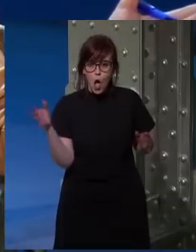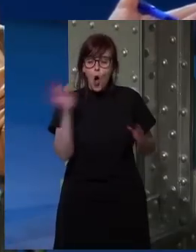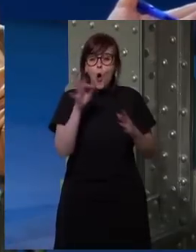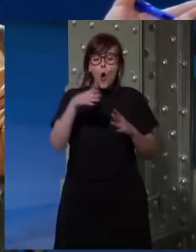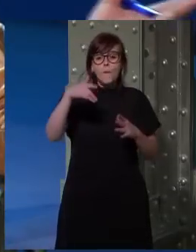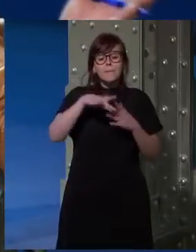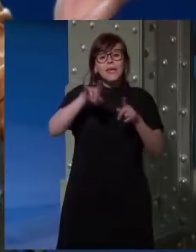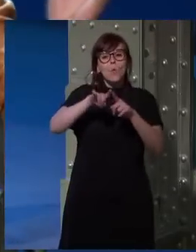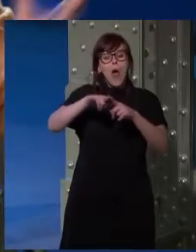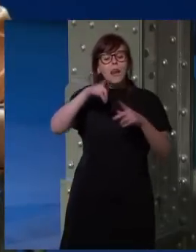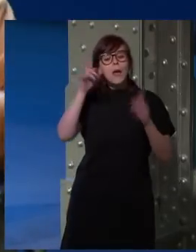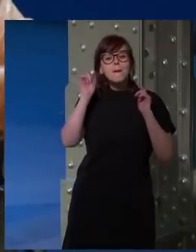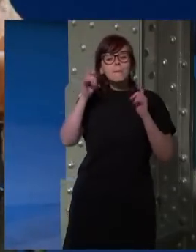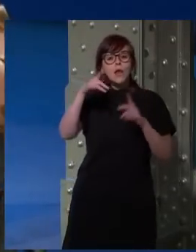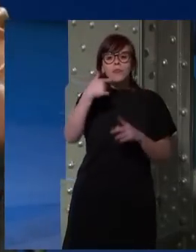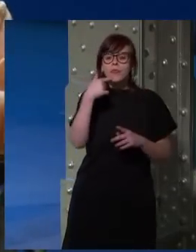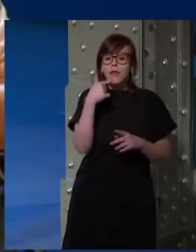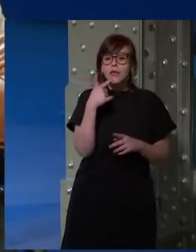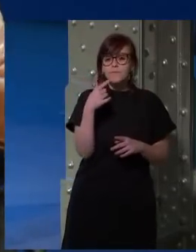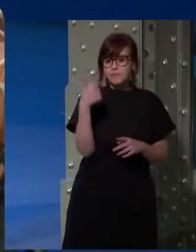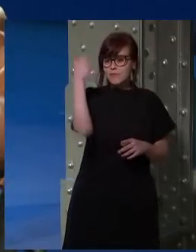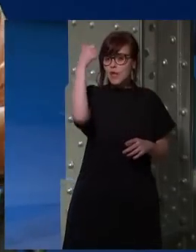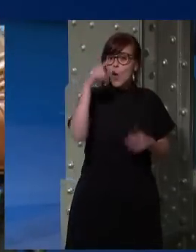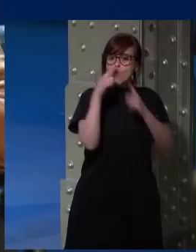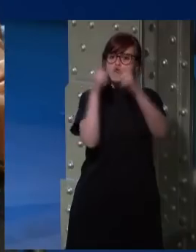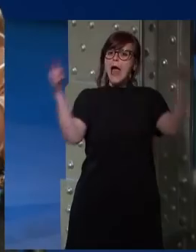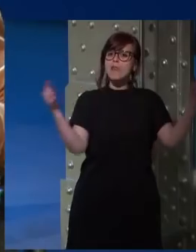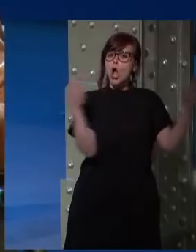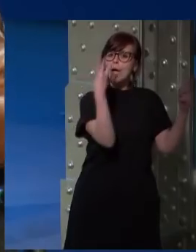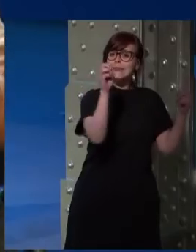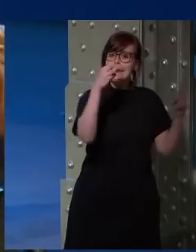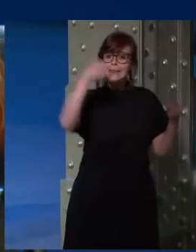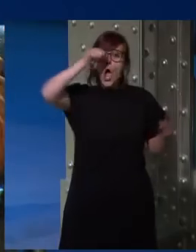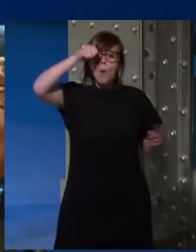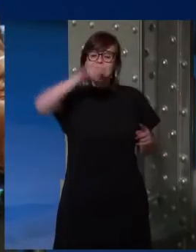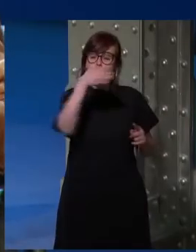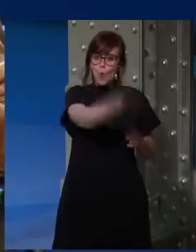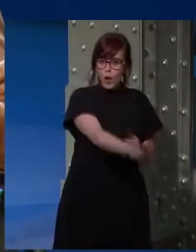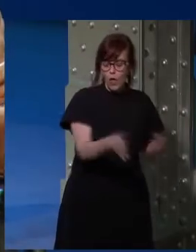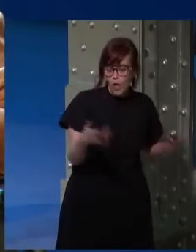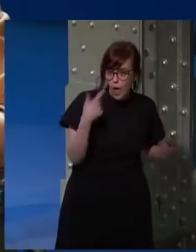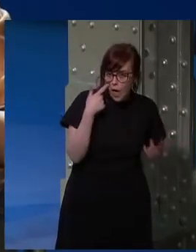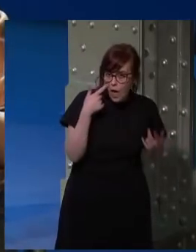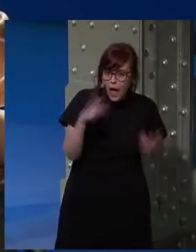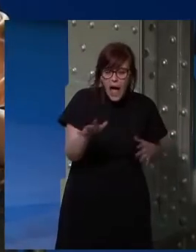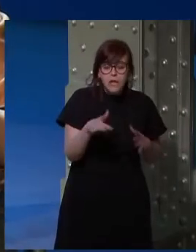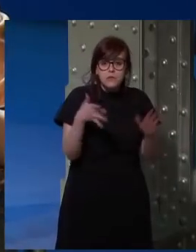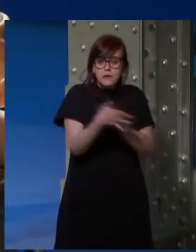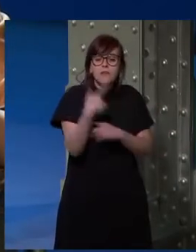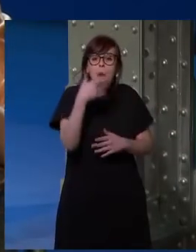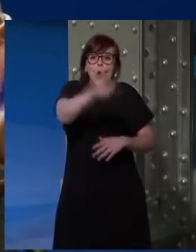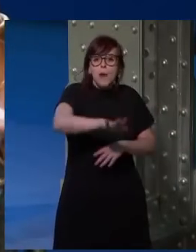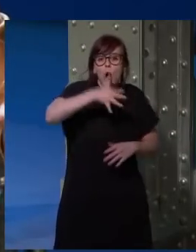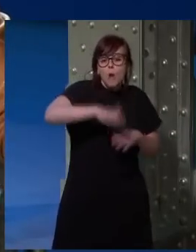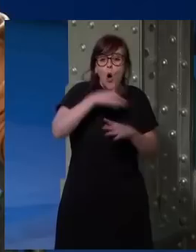Monasterio hace unos días decir, bueno, es que mueren 30 hombres al año asesinados. No es verdad, porque la cifra fueron 10 y no los mataron